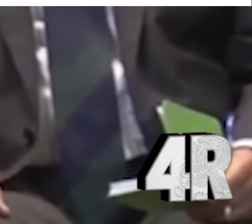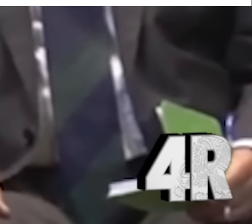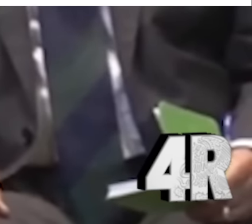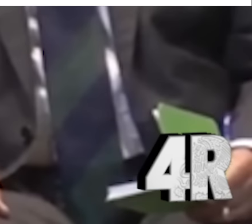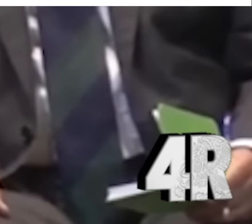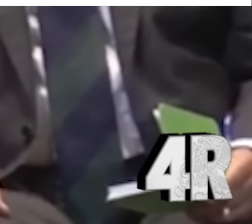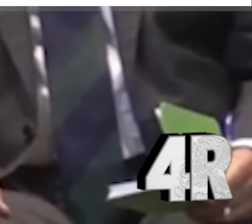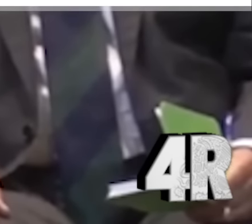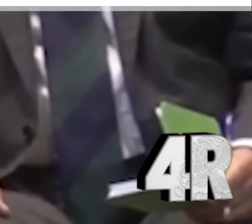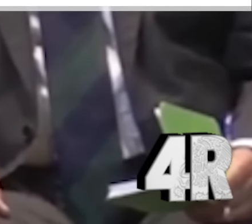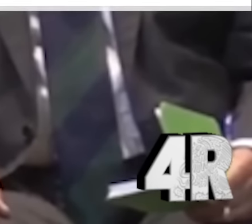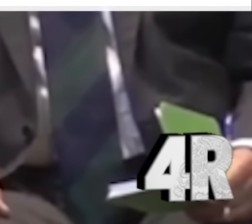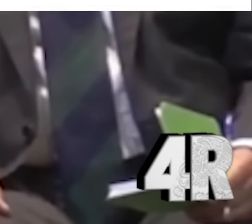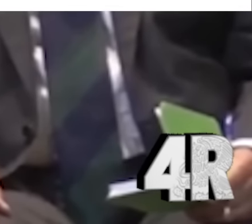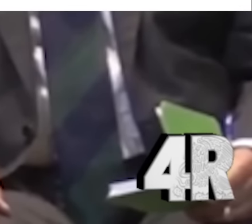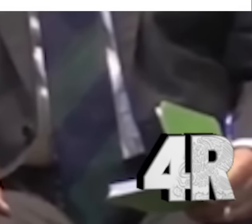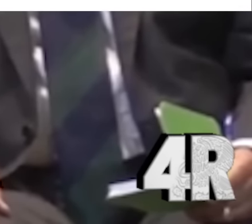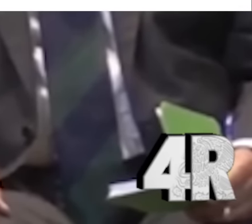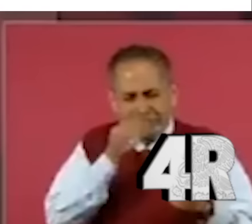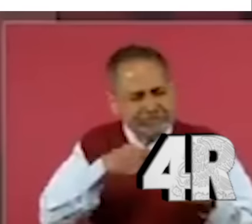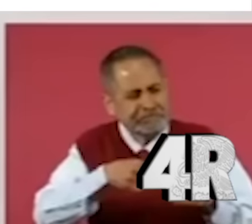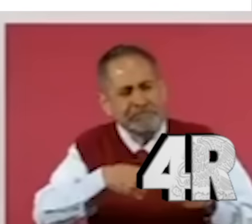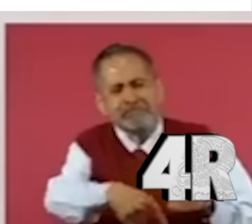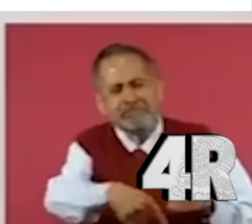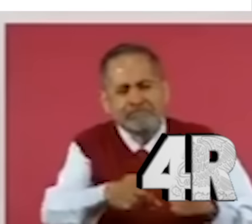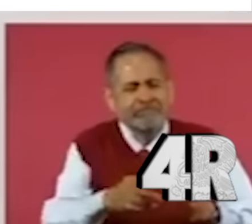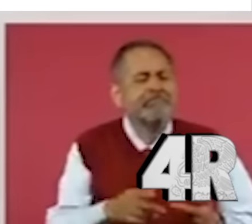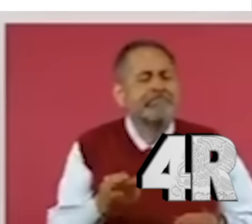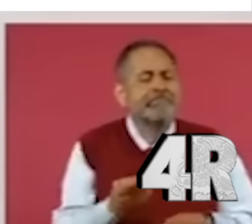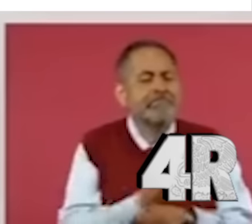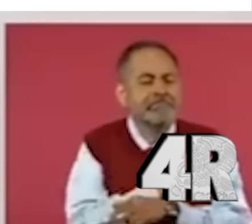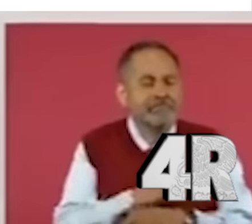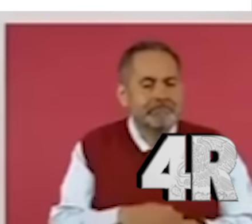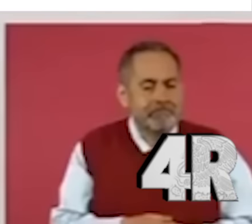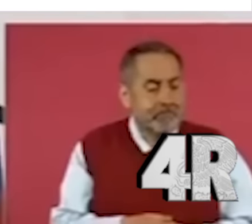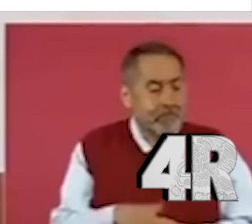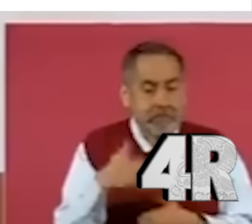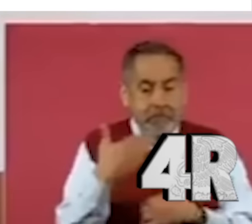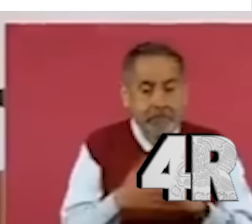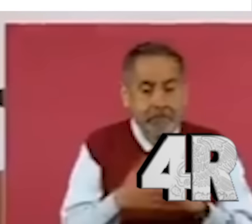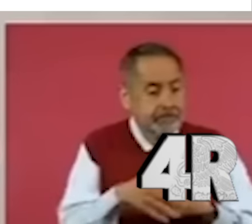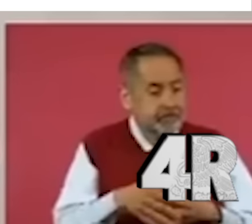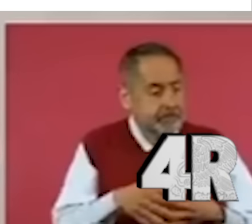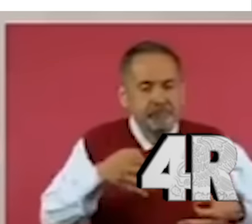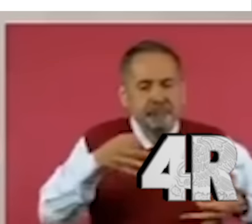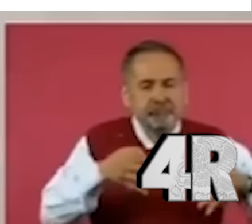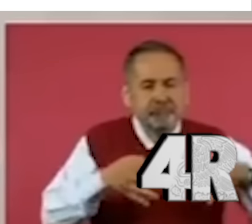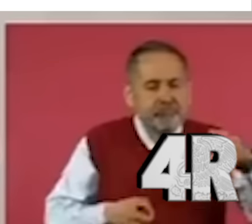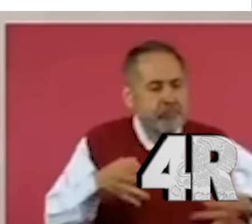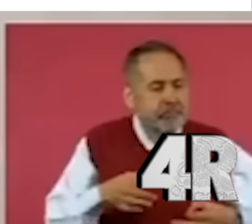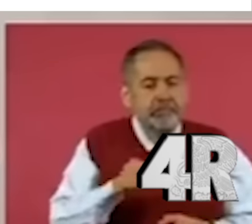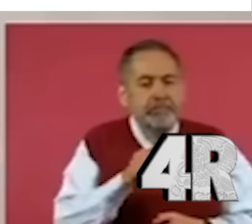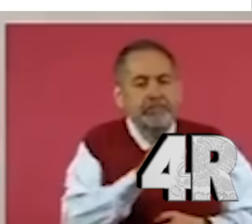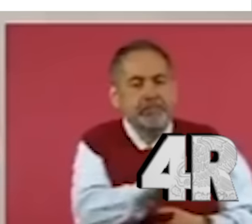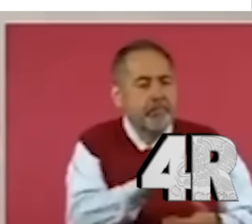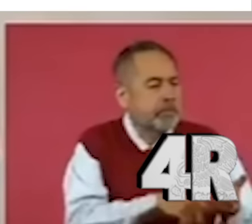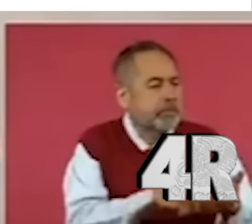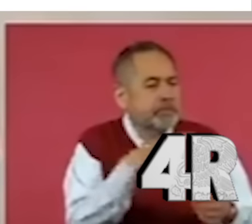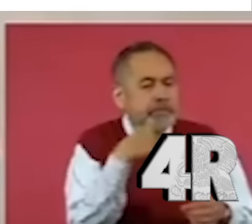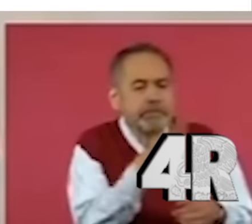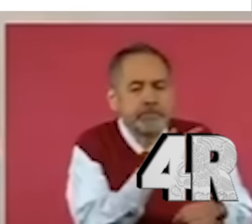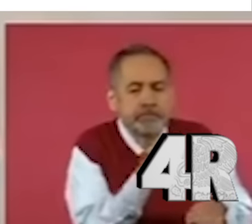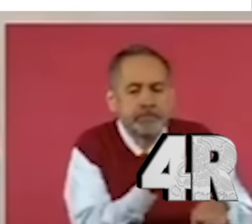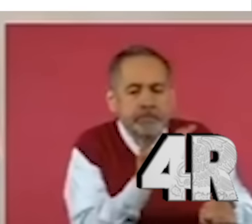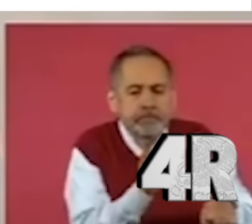Pues resulta que los fiscales han pedido introducir pruebas sobre las supuestas conversaciones grabadas entre García luna y un